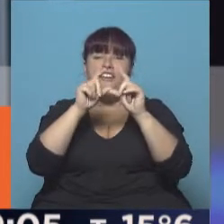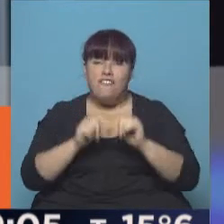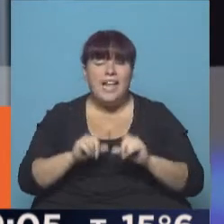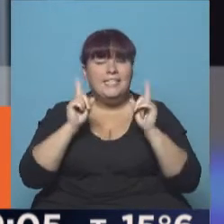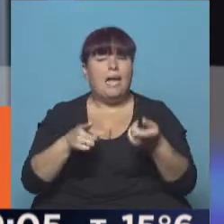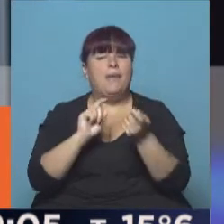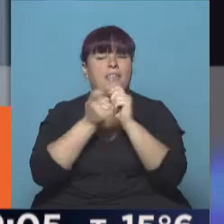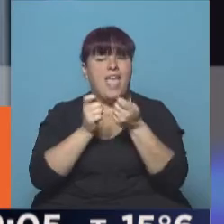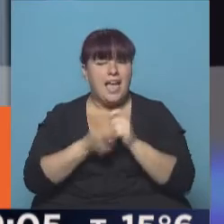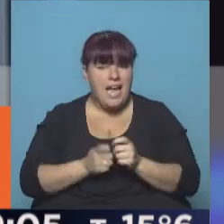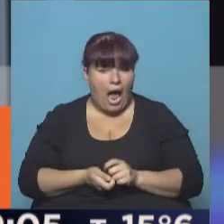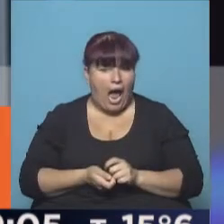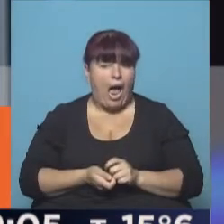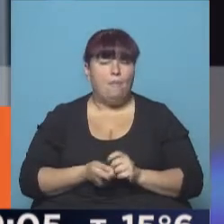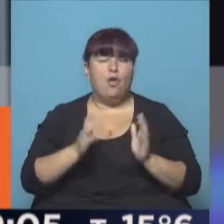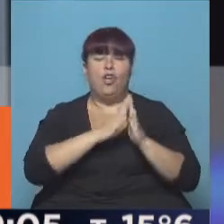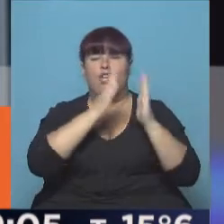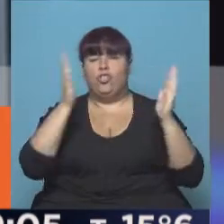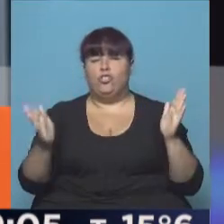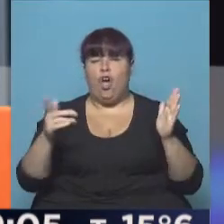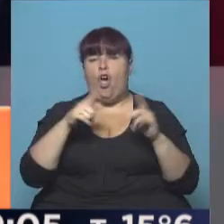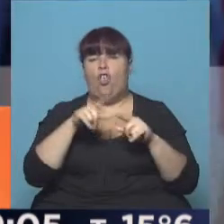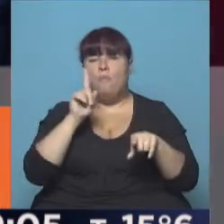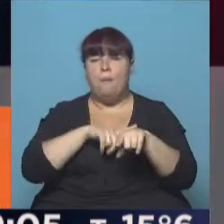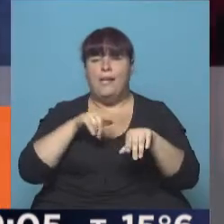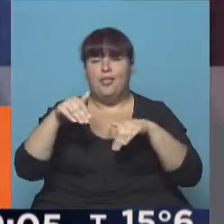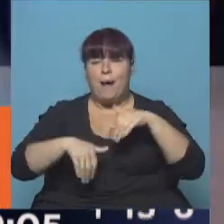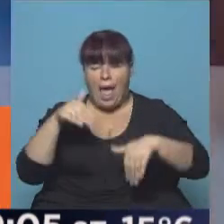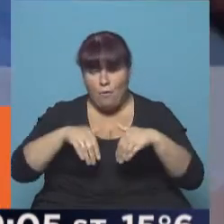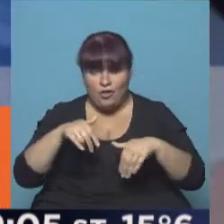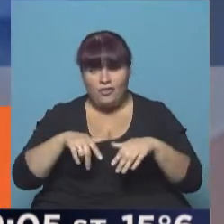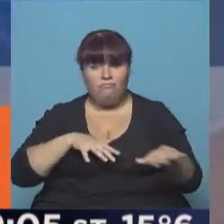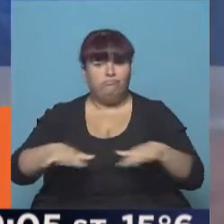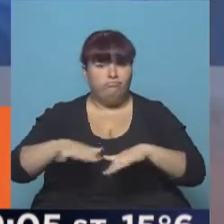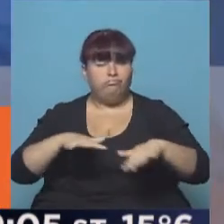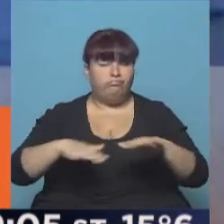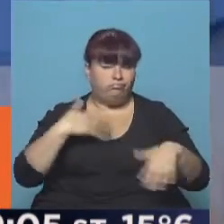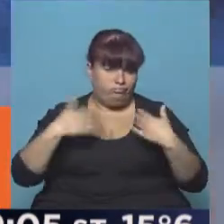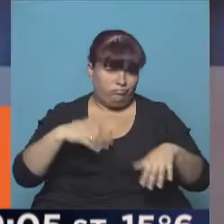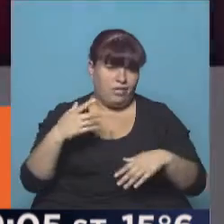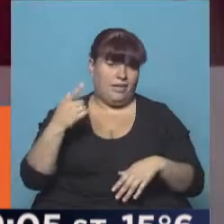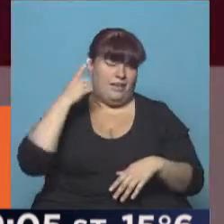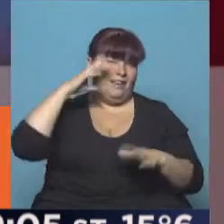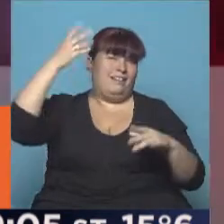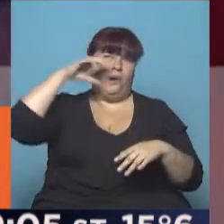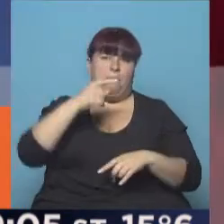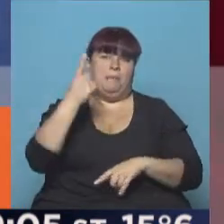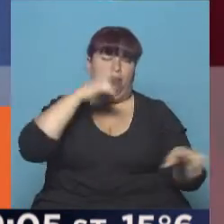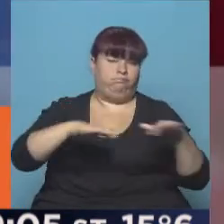también de modificaciones a lo largo de la carrera electoral más dinámica y activa de la que recordáramos,